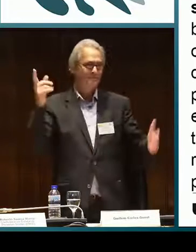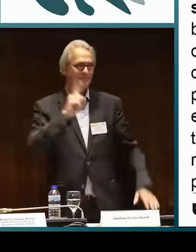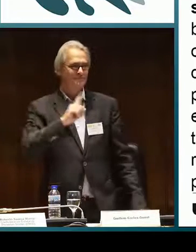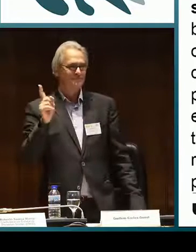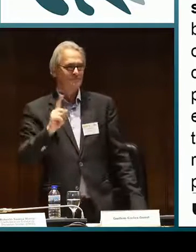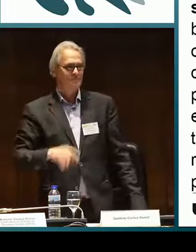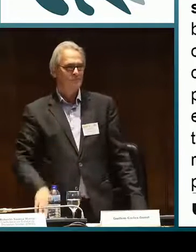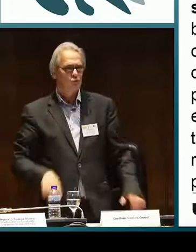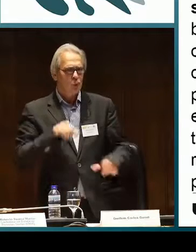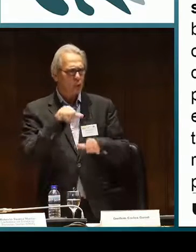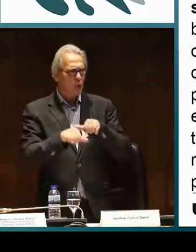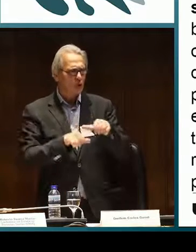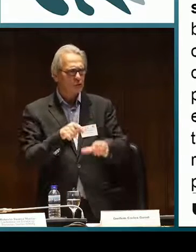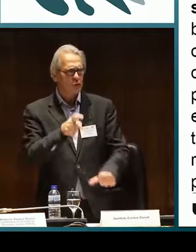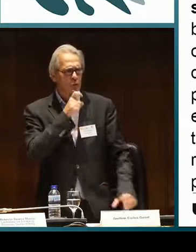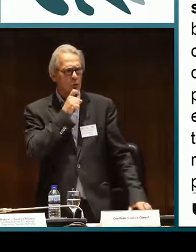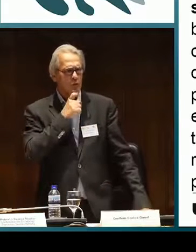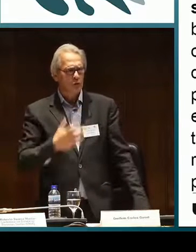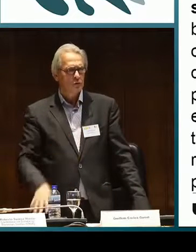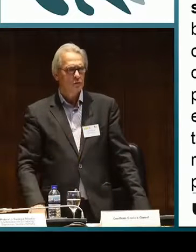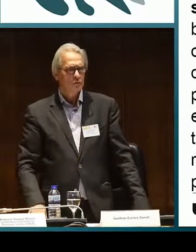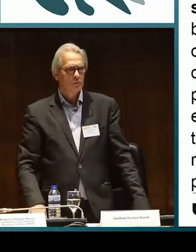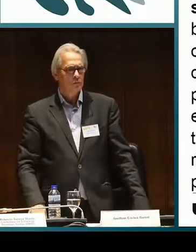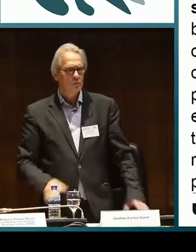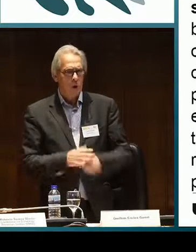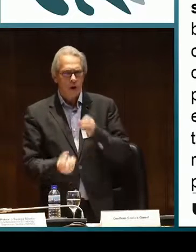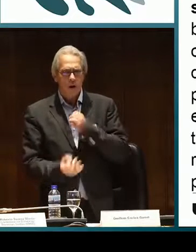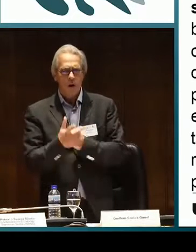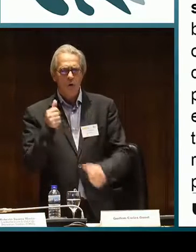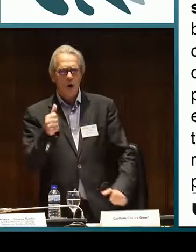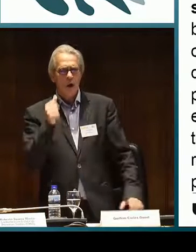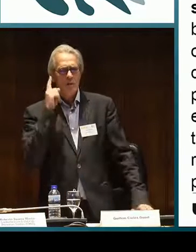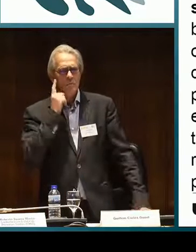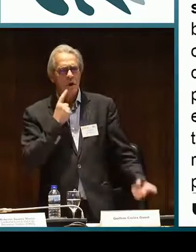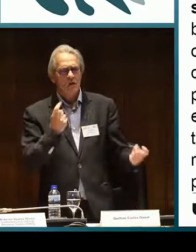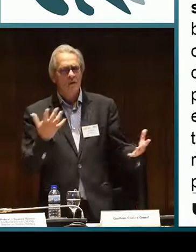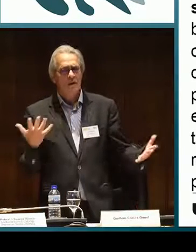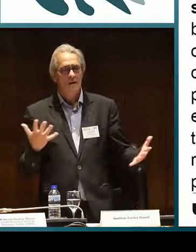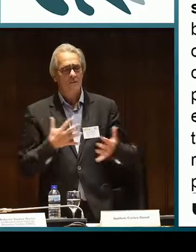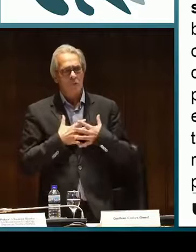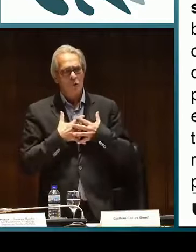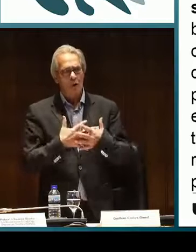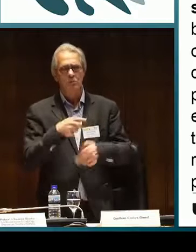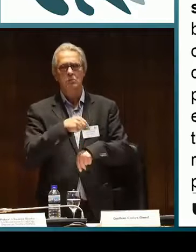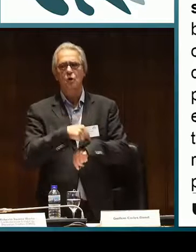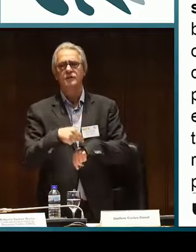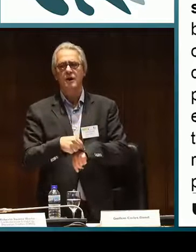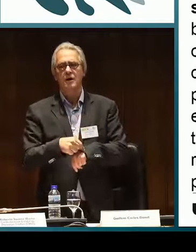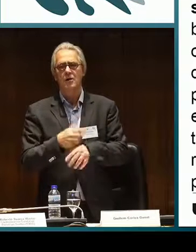propio, pero solo es accesible dentro de la universidad. ¿Por qué no